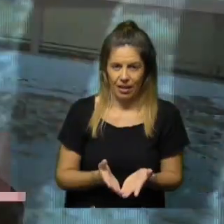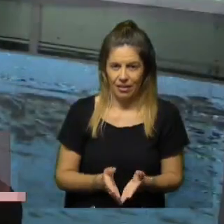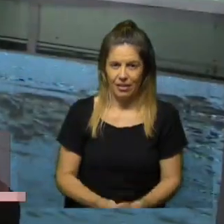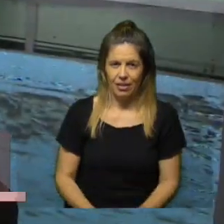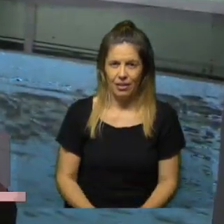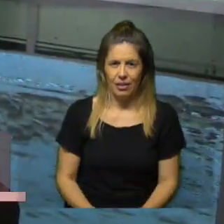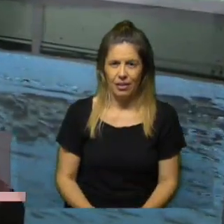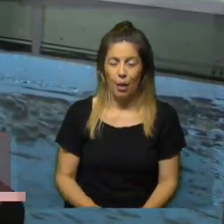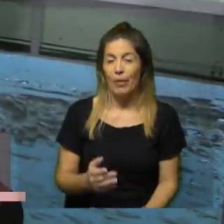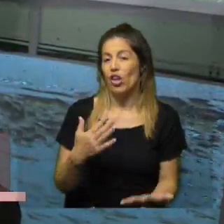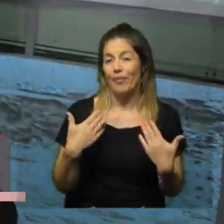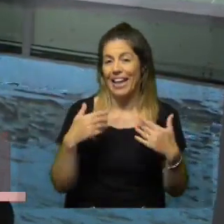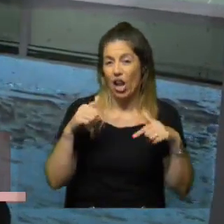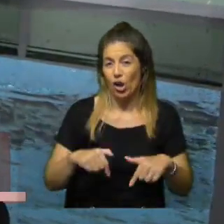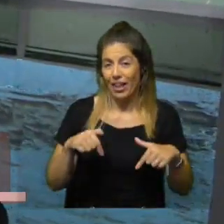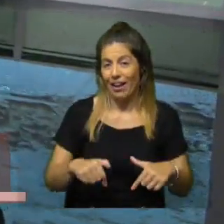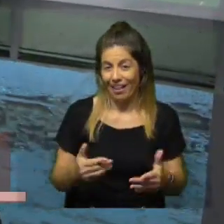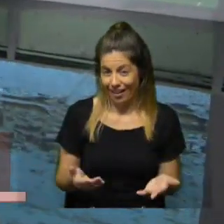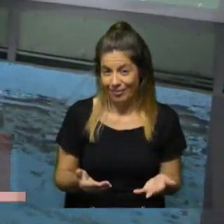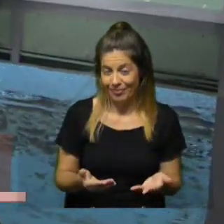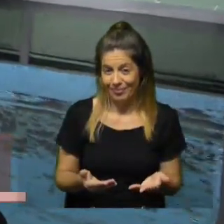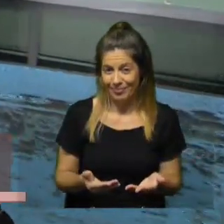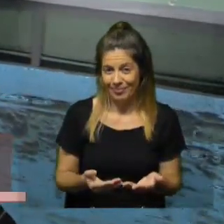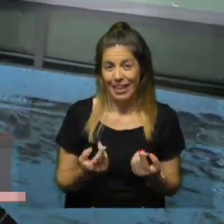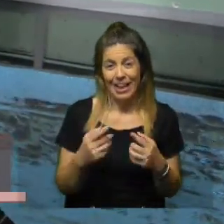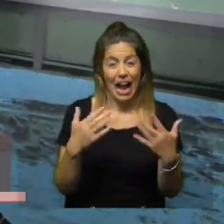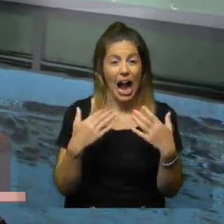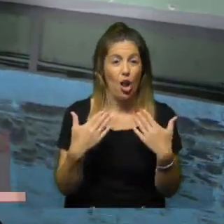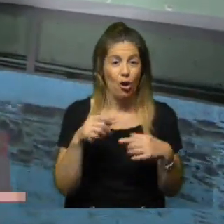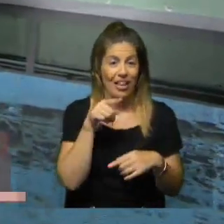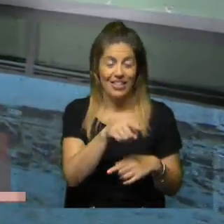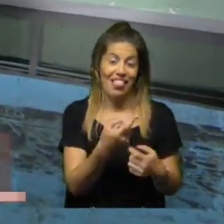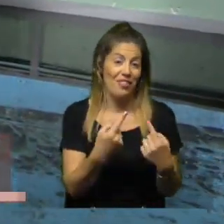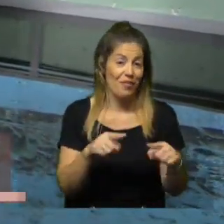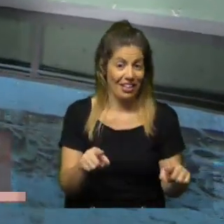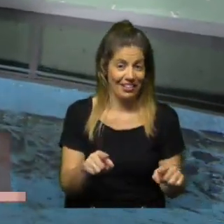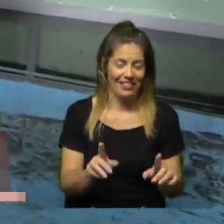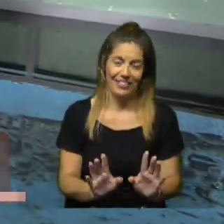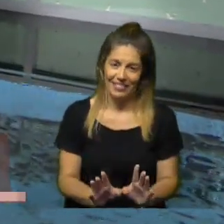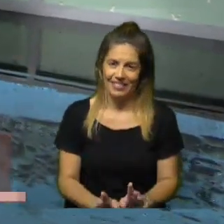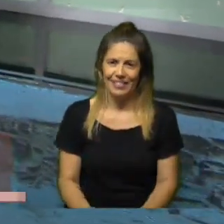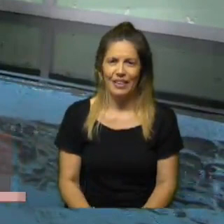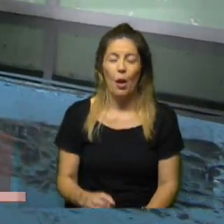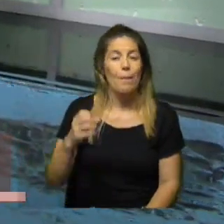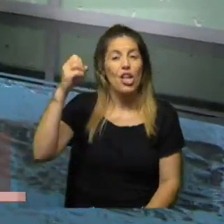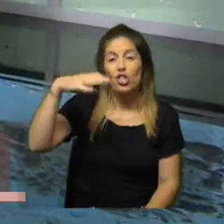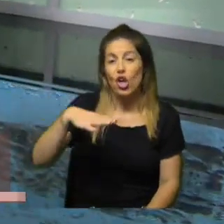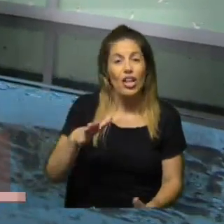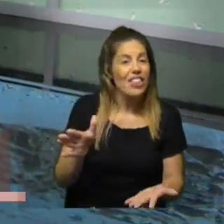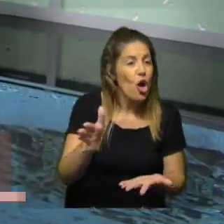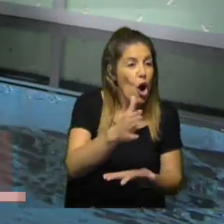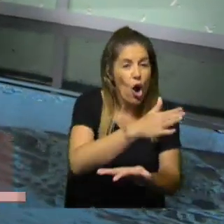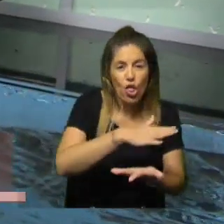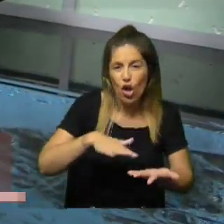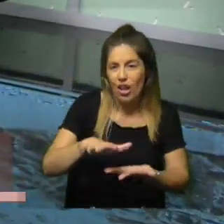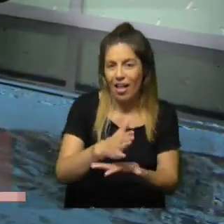el calor que tenemos acá, ¿no? No, bueno. Creo que no. No, más o menos, no, tan horrible no, pero sí. Pero el sol pica en todas partes. Sí. Ahí